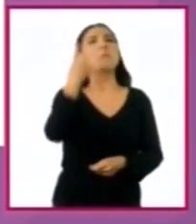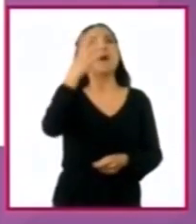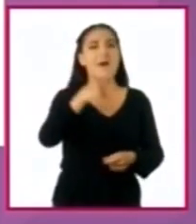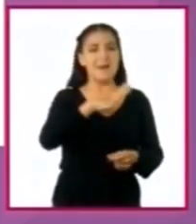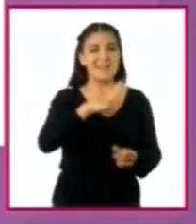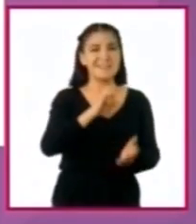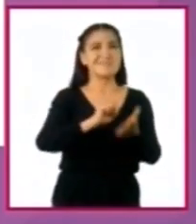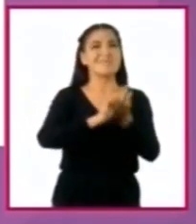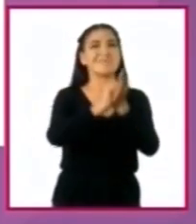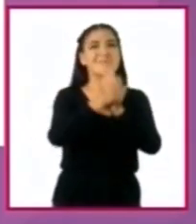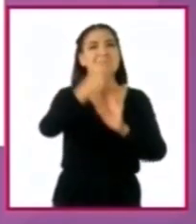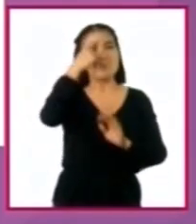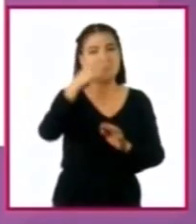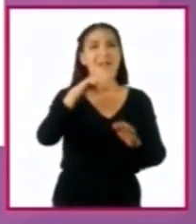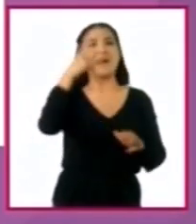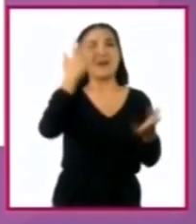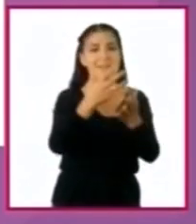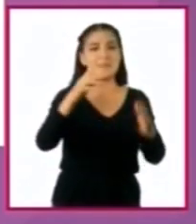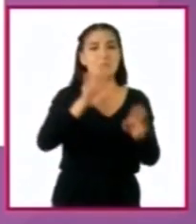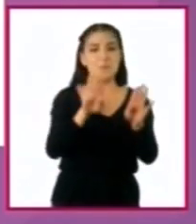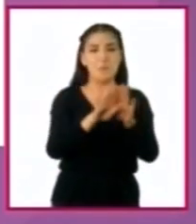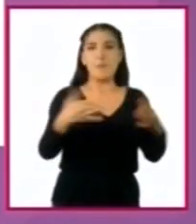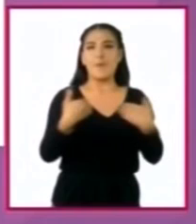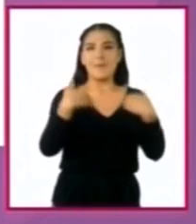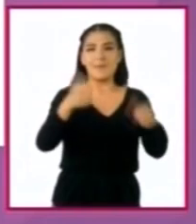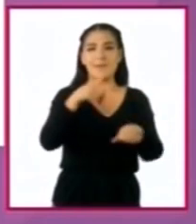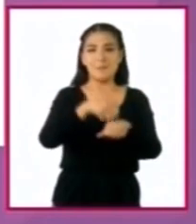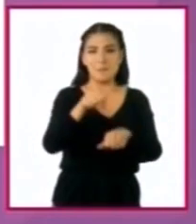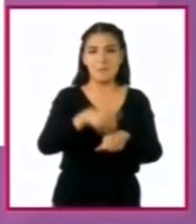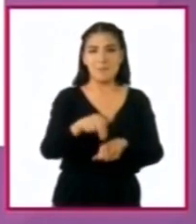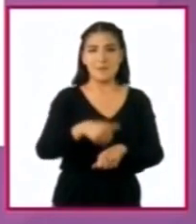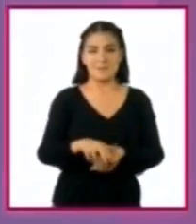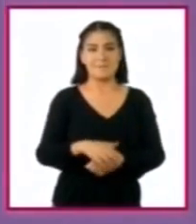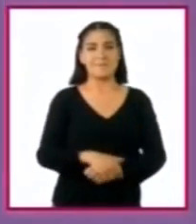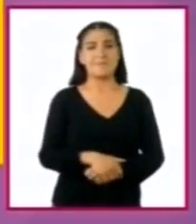había que usar para escribir y entender un número decimal?